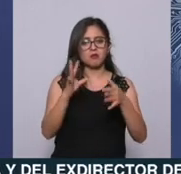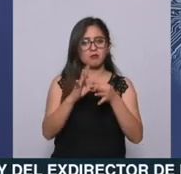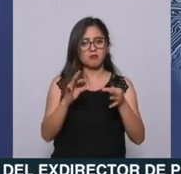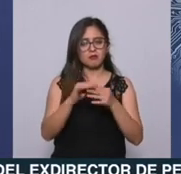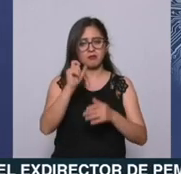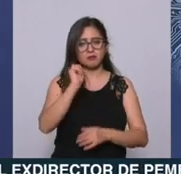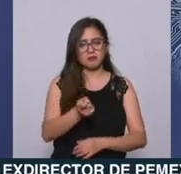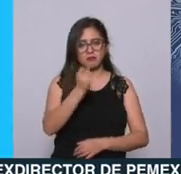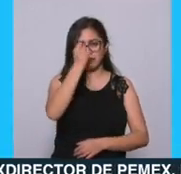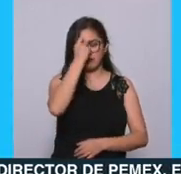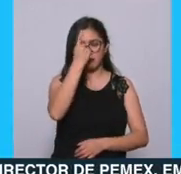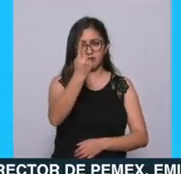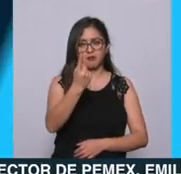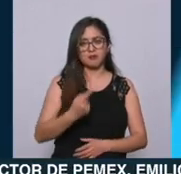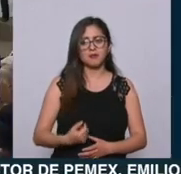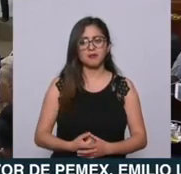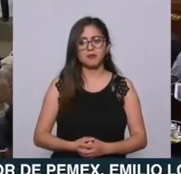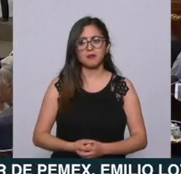de la iniciativa.